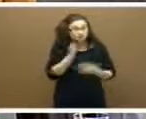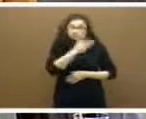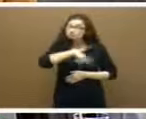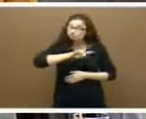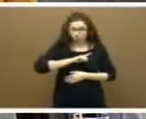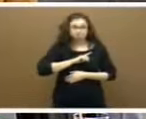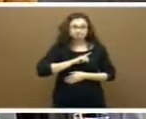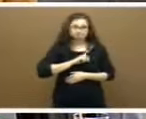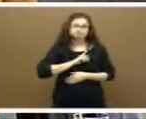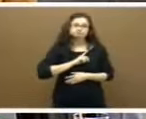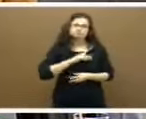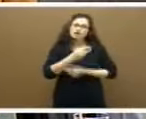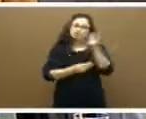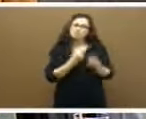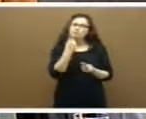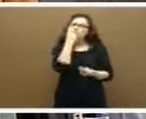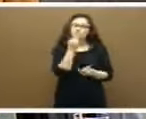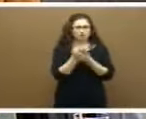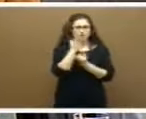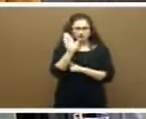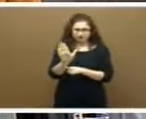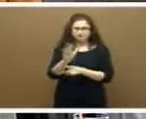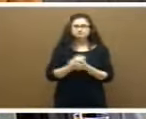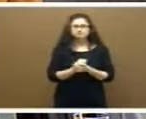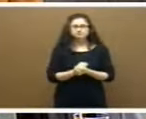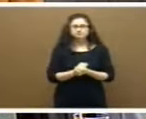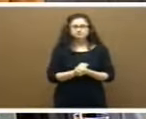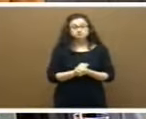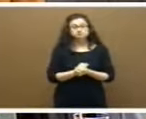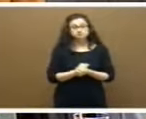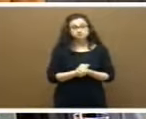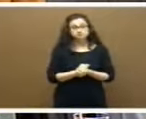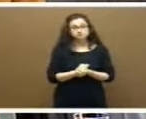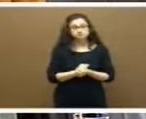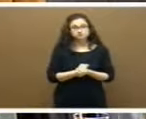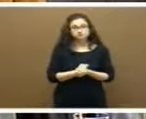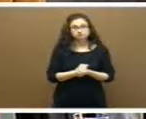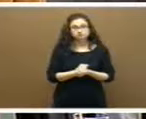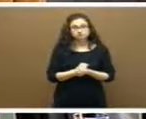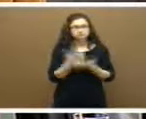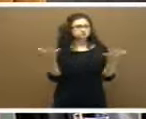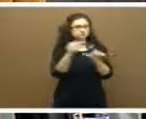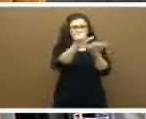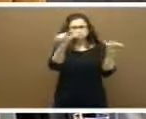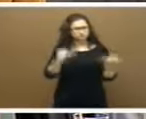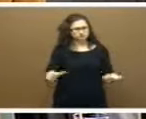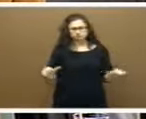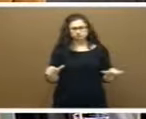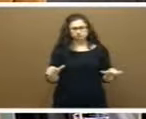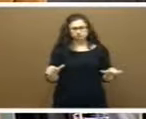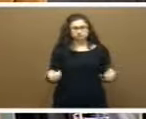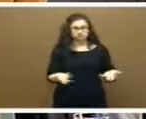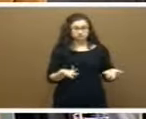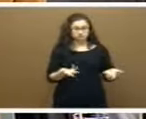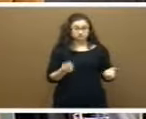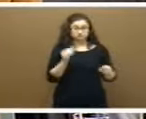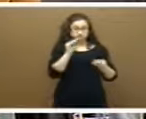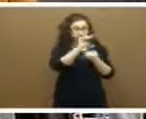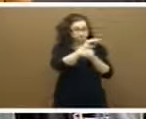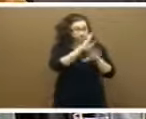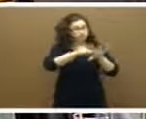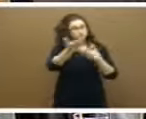le realizamos la siguiente propuesta, que en el modelo de concesión de ayudas para